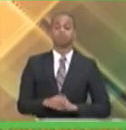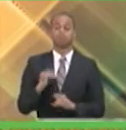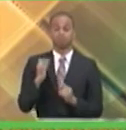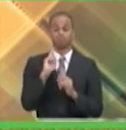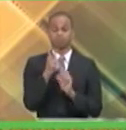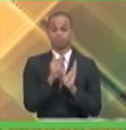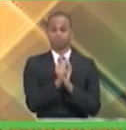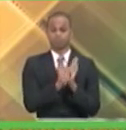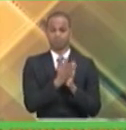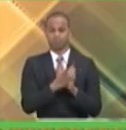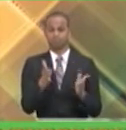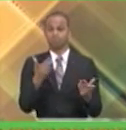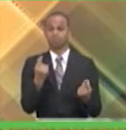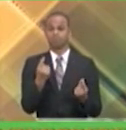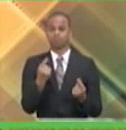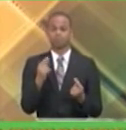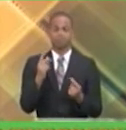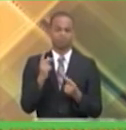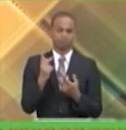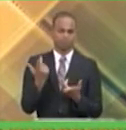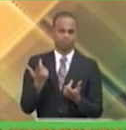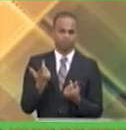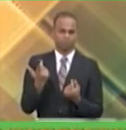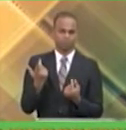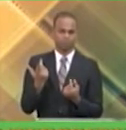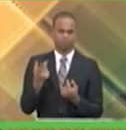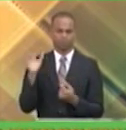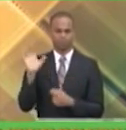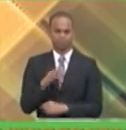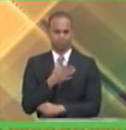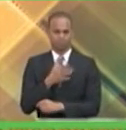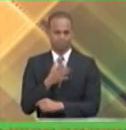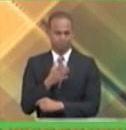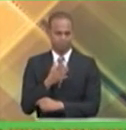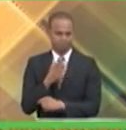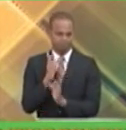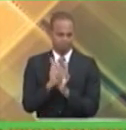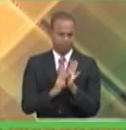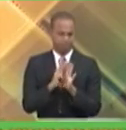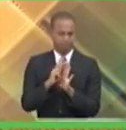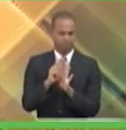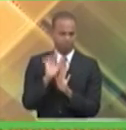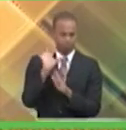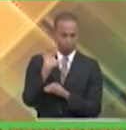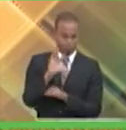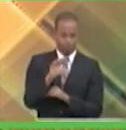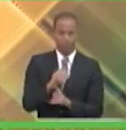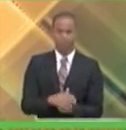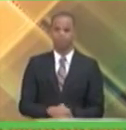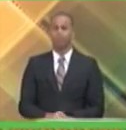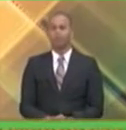nos encontramos, es la firmación de los documentales. Bien, y